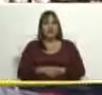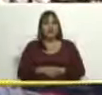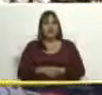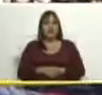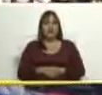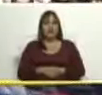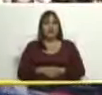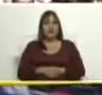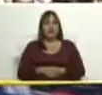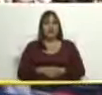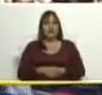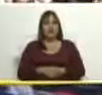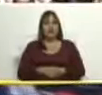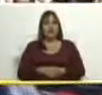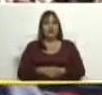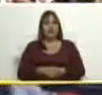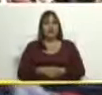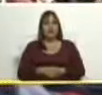Bueno.